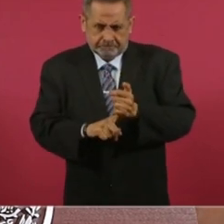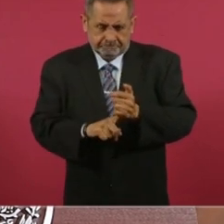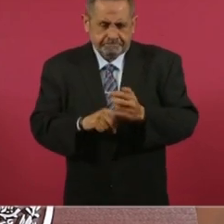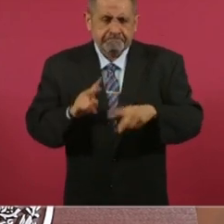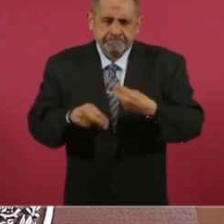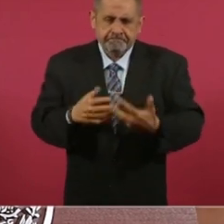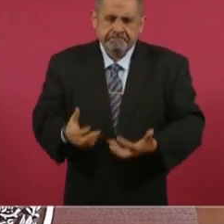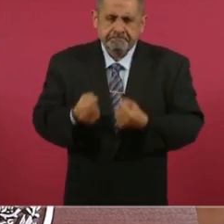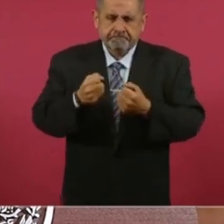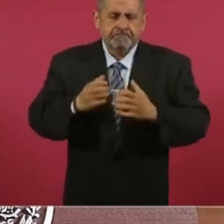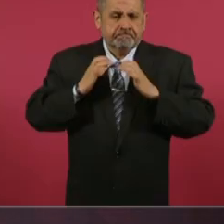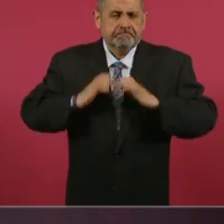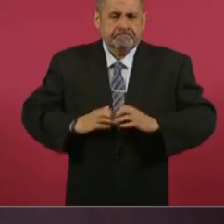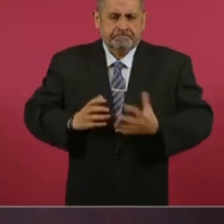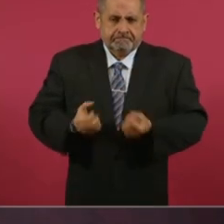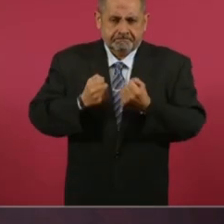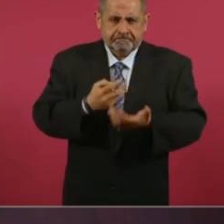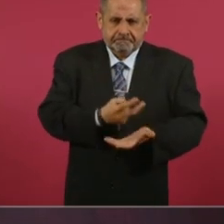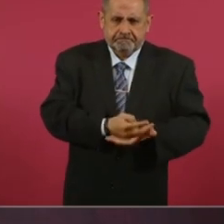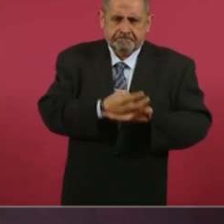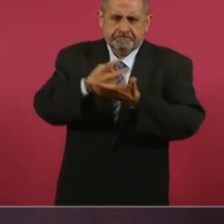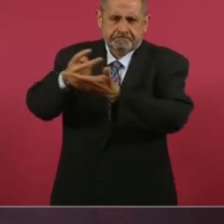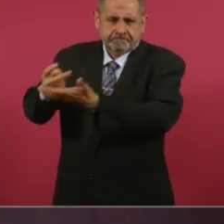y lo estamos haciendo.